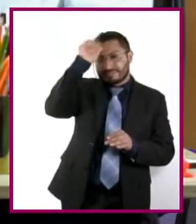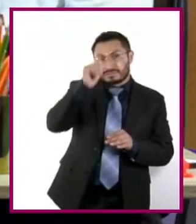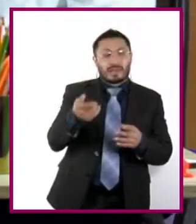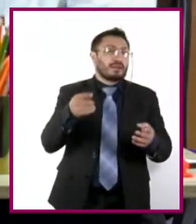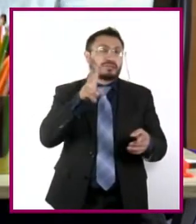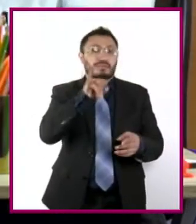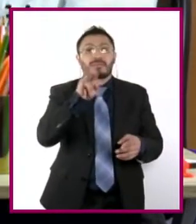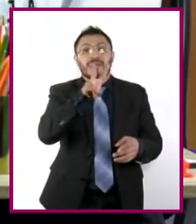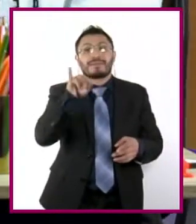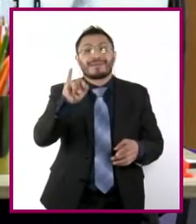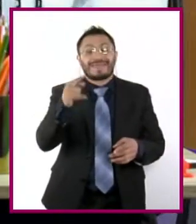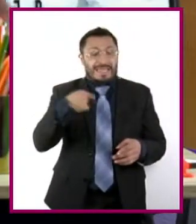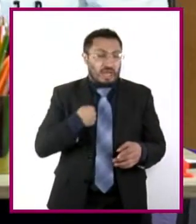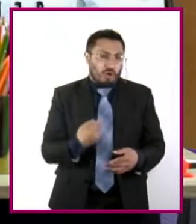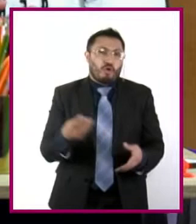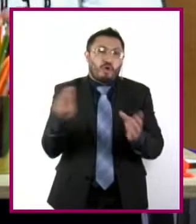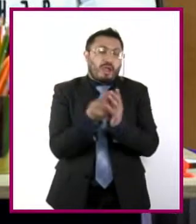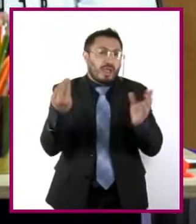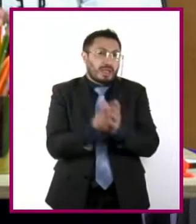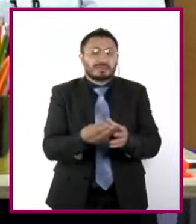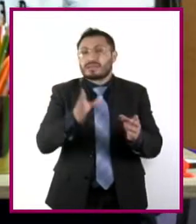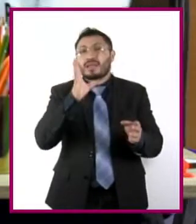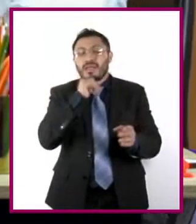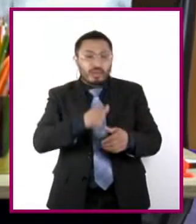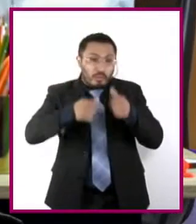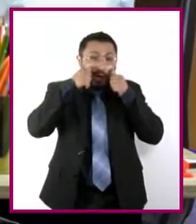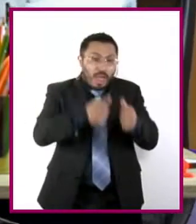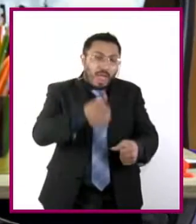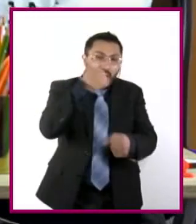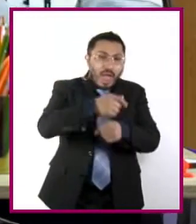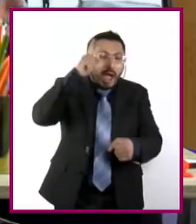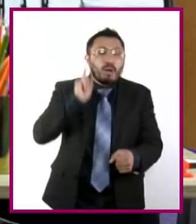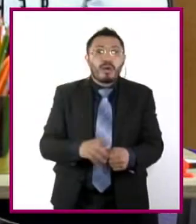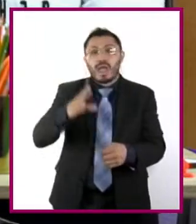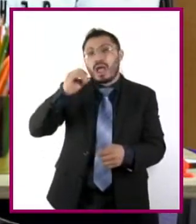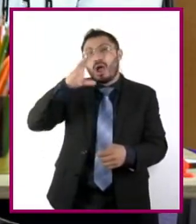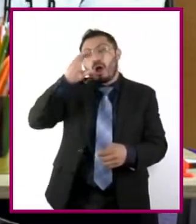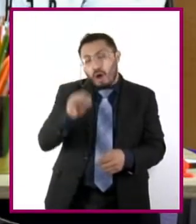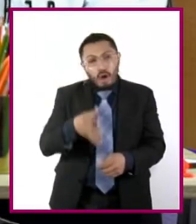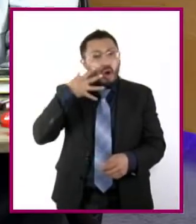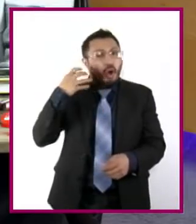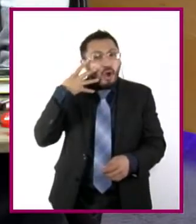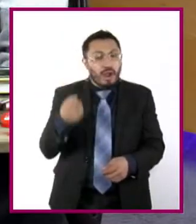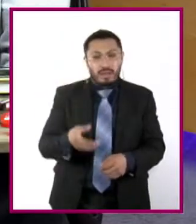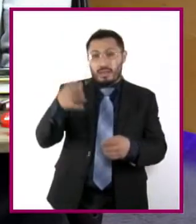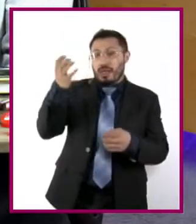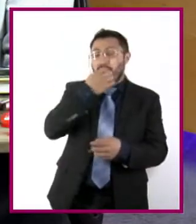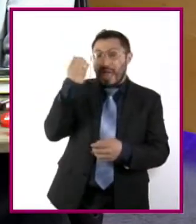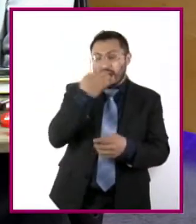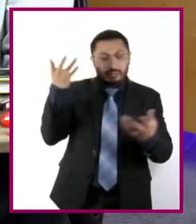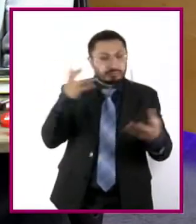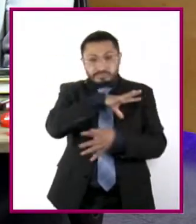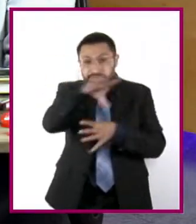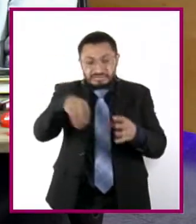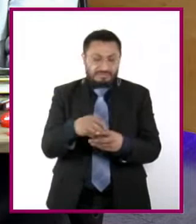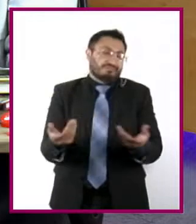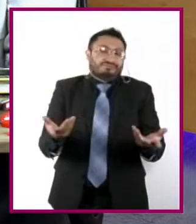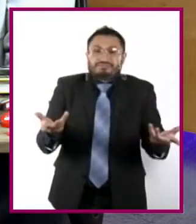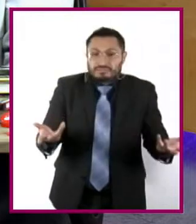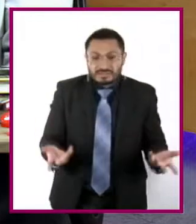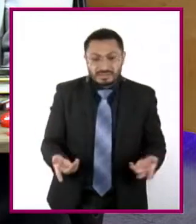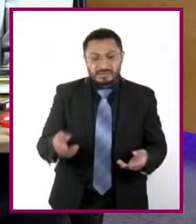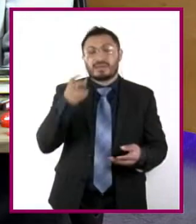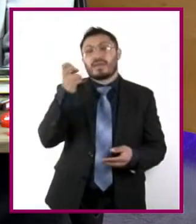Viviana, estaba en clase. No puedo estar al pendiente de la abuela, de Coco, de la escuela. Ay, pues justo por eso me llevé